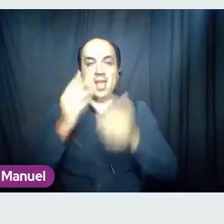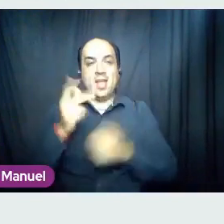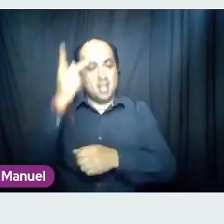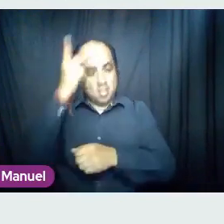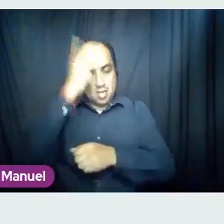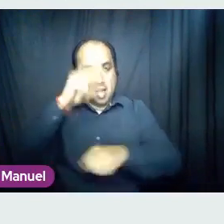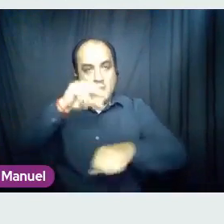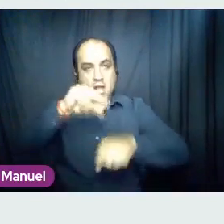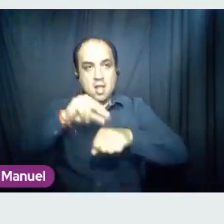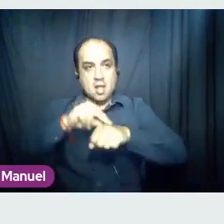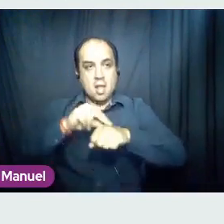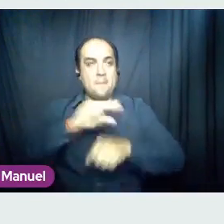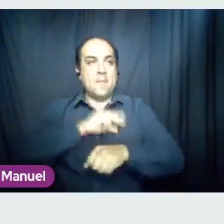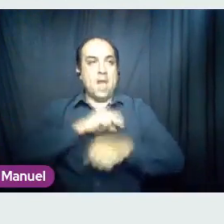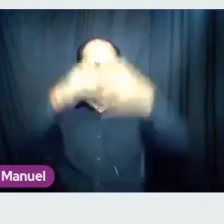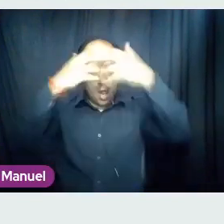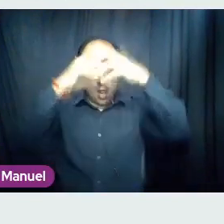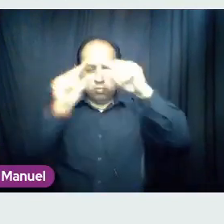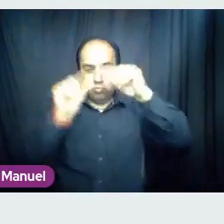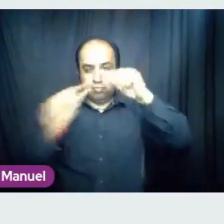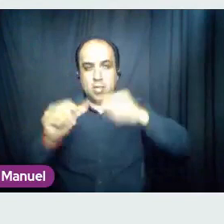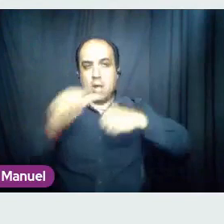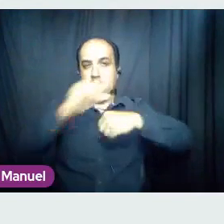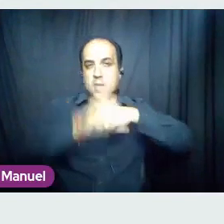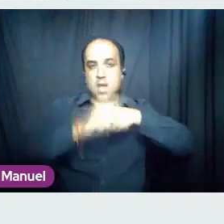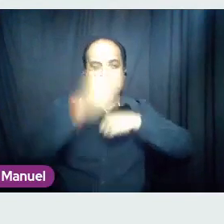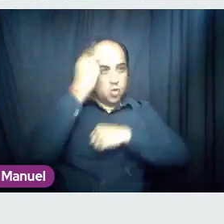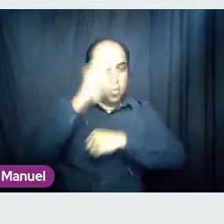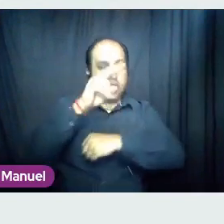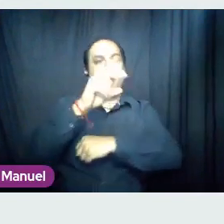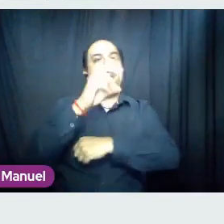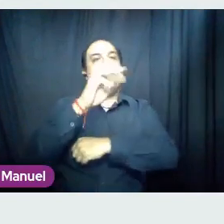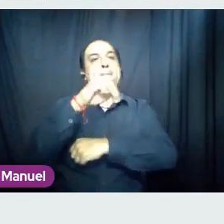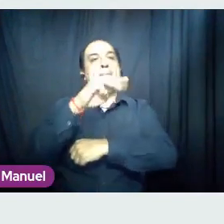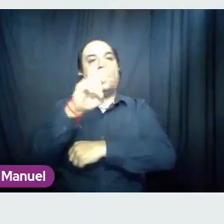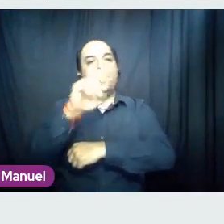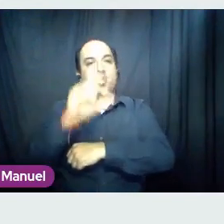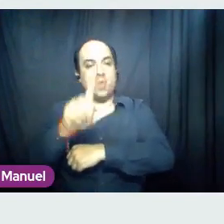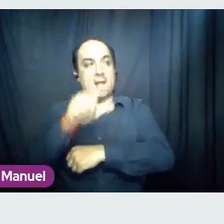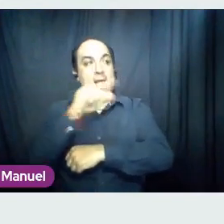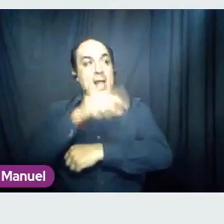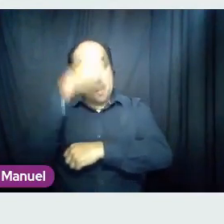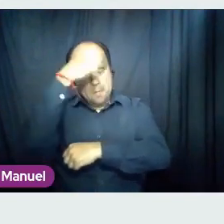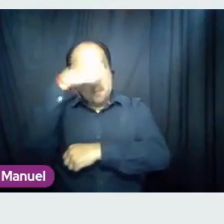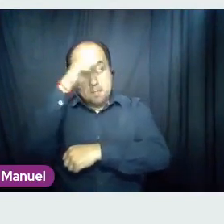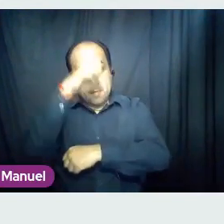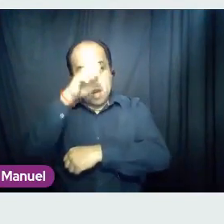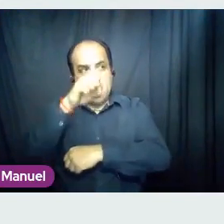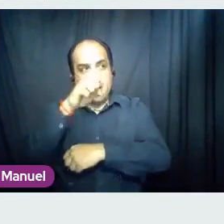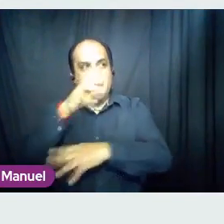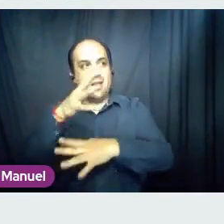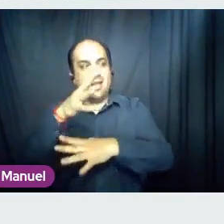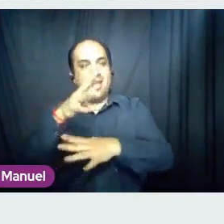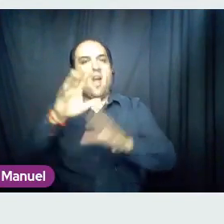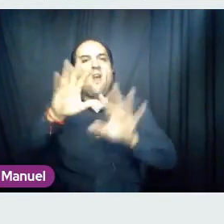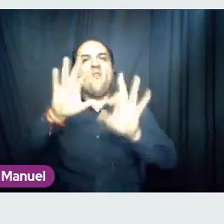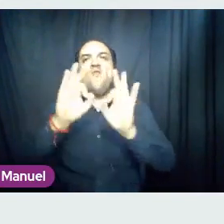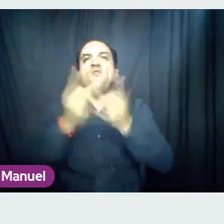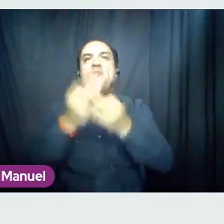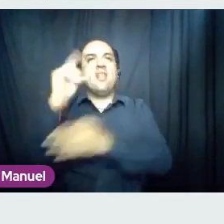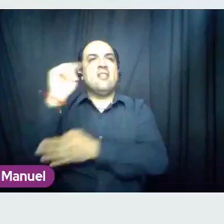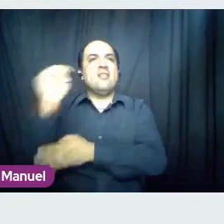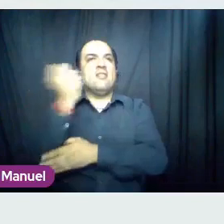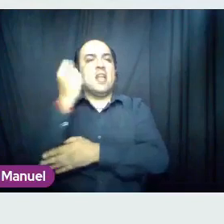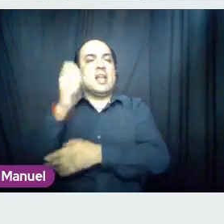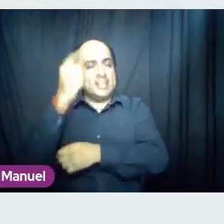y Neurocirugía. Doctor Manuel Velasco Suárez es experto en el efecto de la tecnología en la